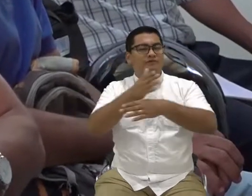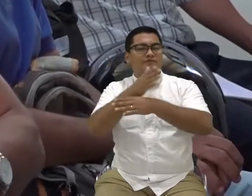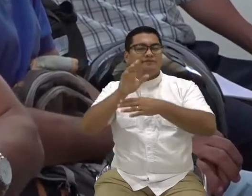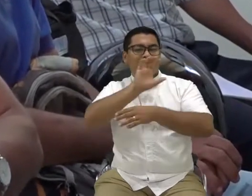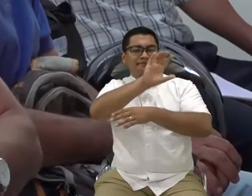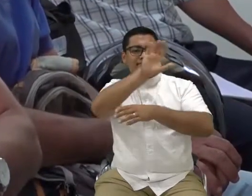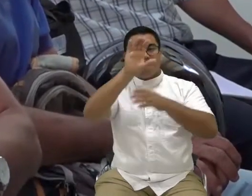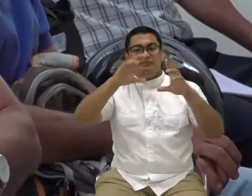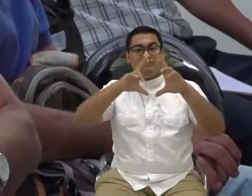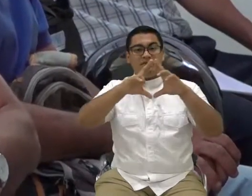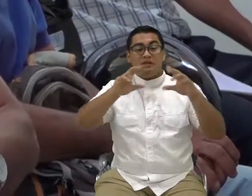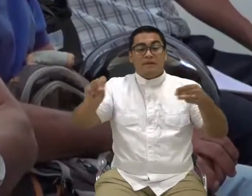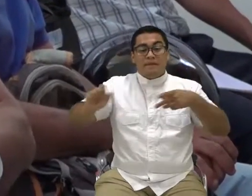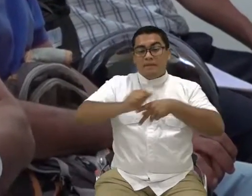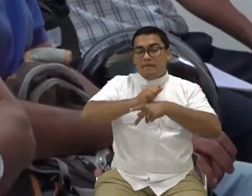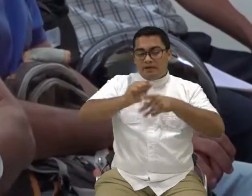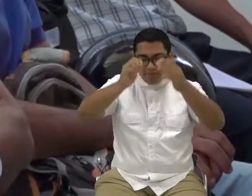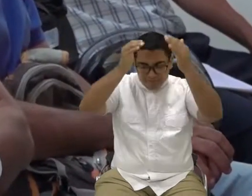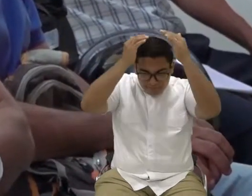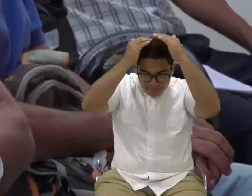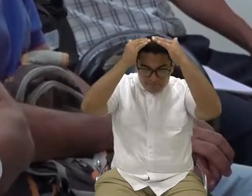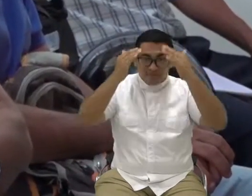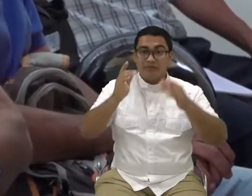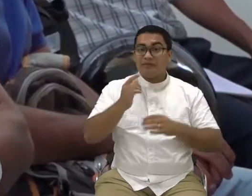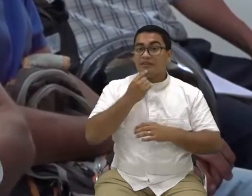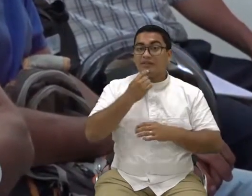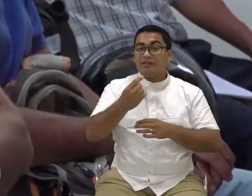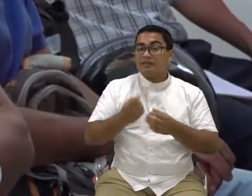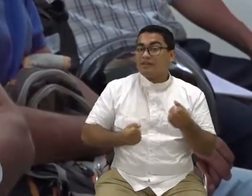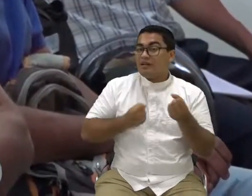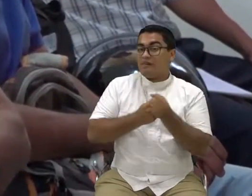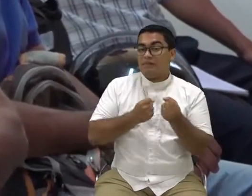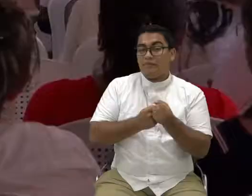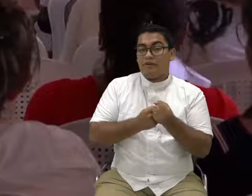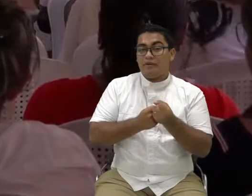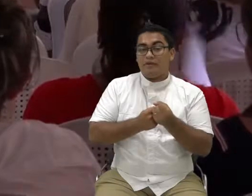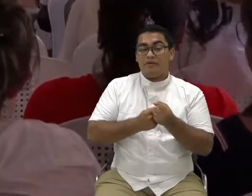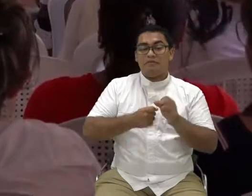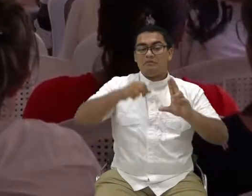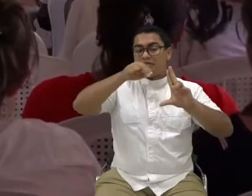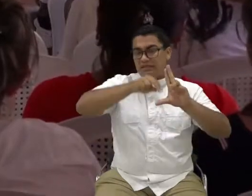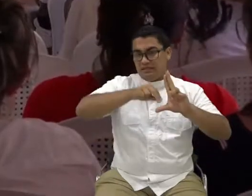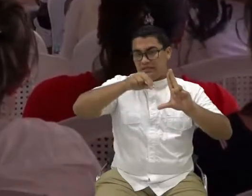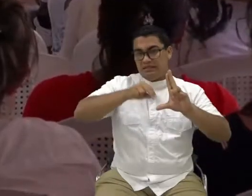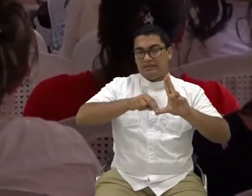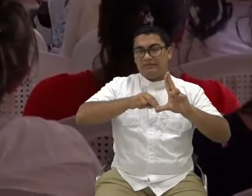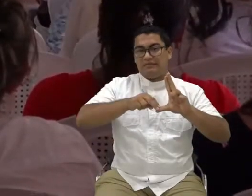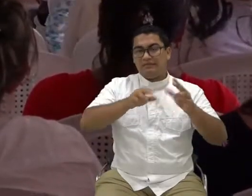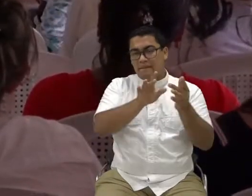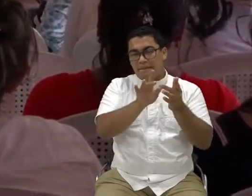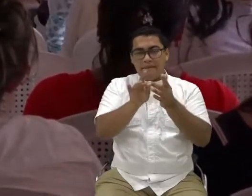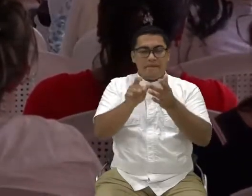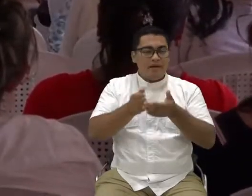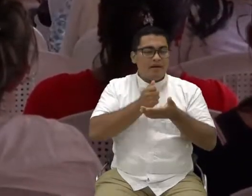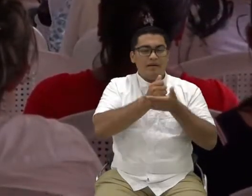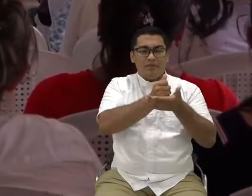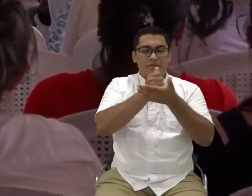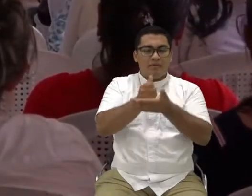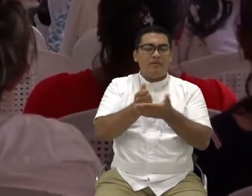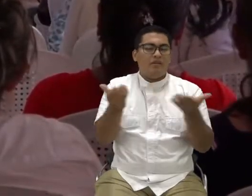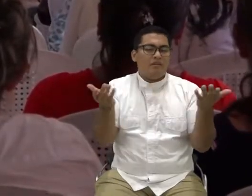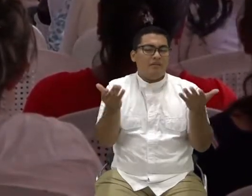Este proceso de revisión y actualización de los planes cuenta con la asistencia técnica de especialistas del SINAPRED, afinando aún más los